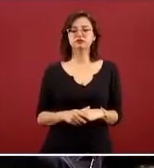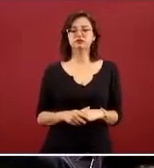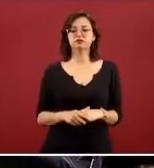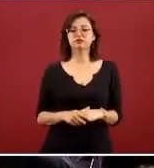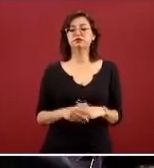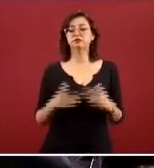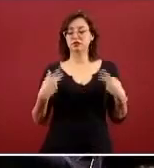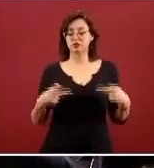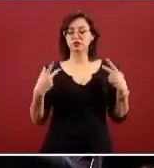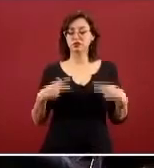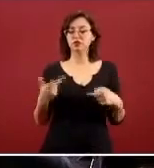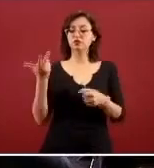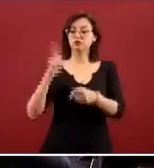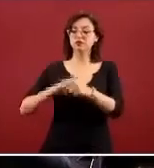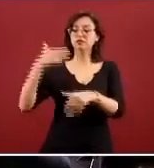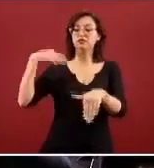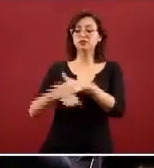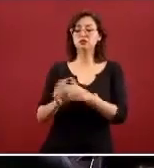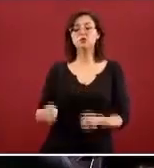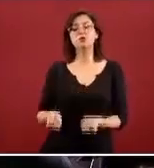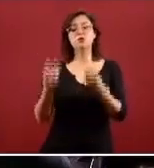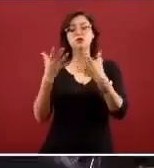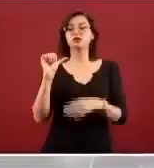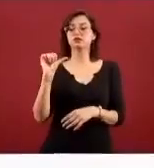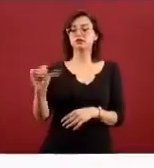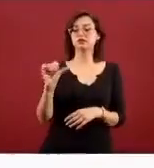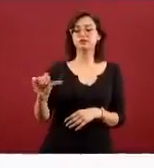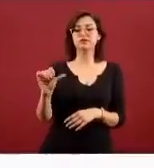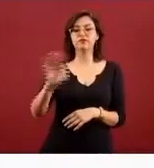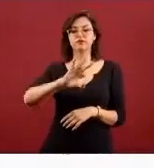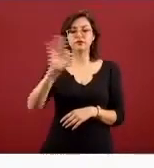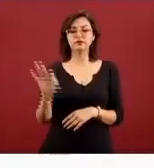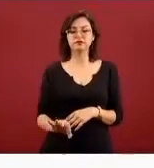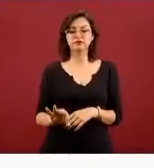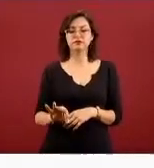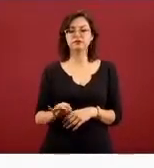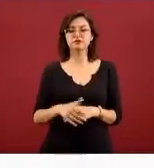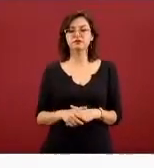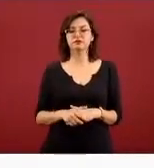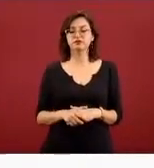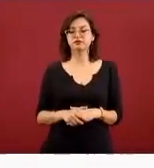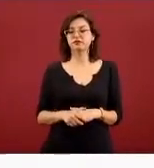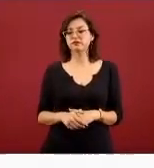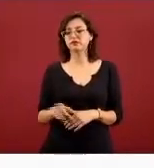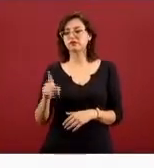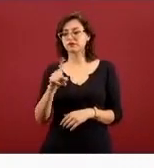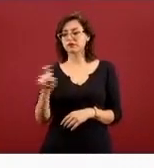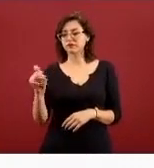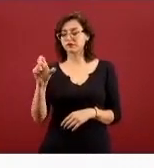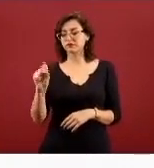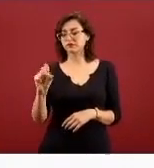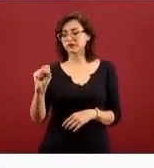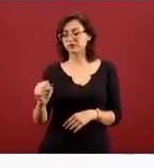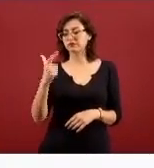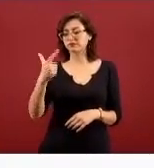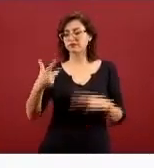que es el que tenemos en este grupo. ¿Cuál fue su evolución? Son 167 personas que